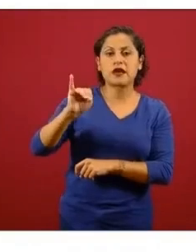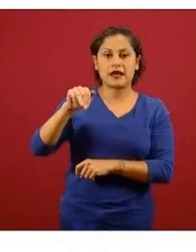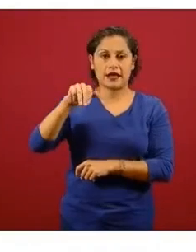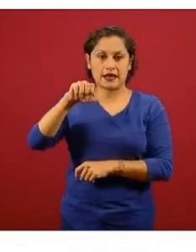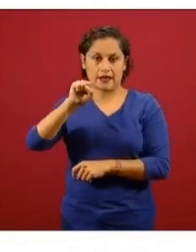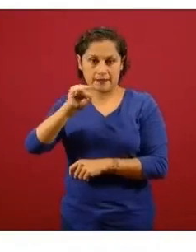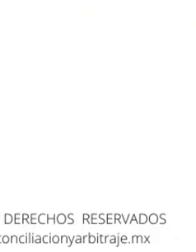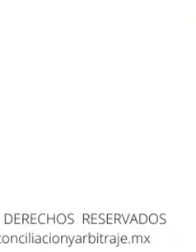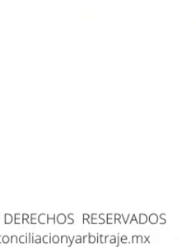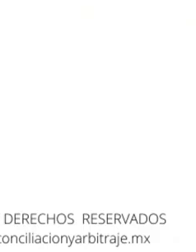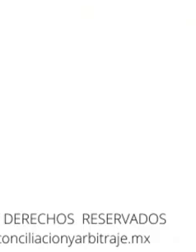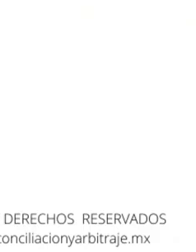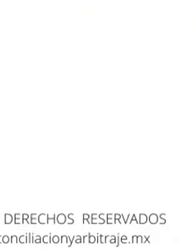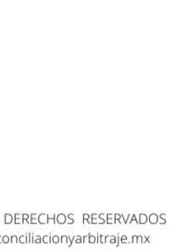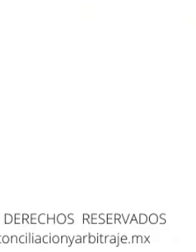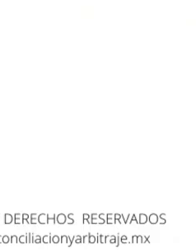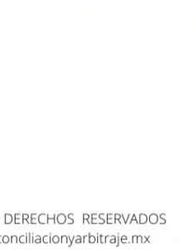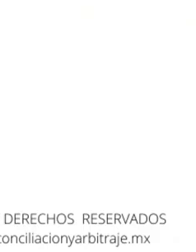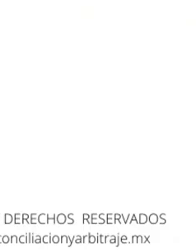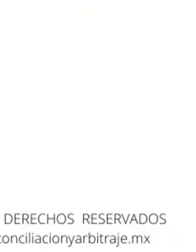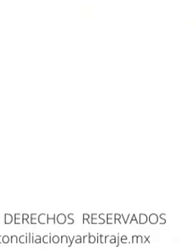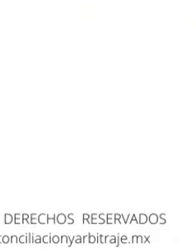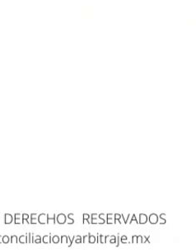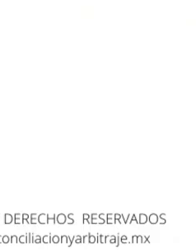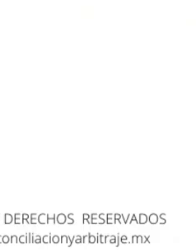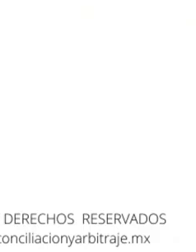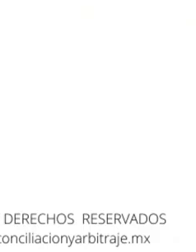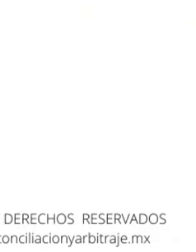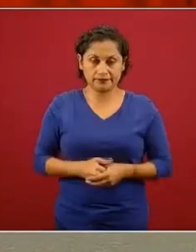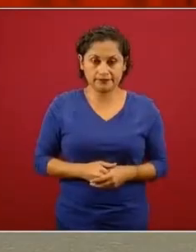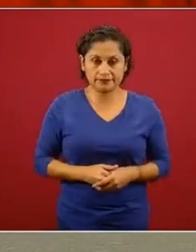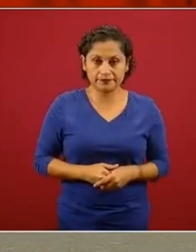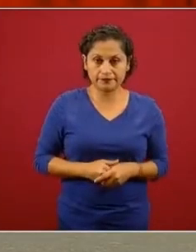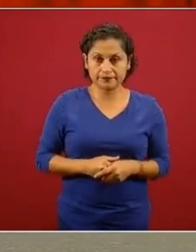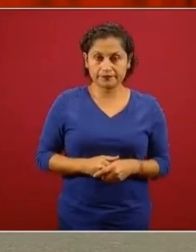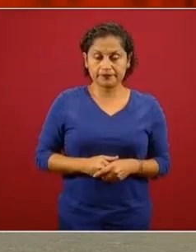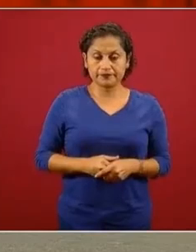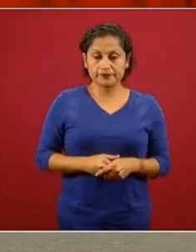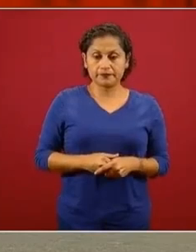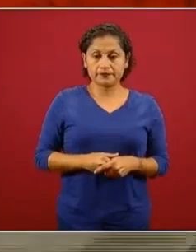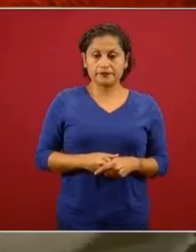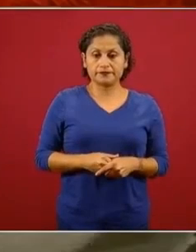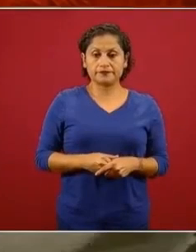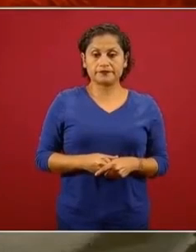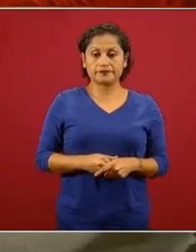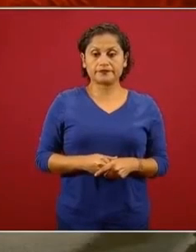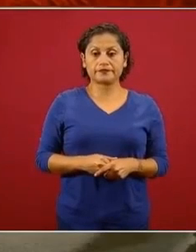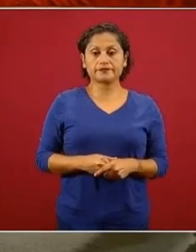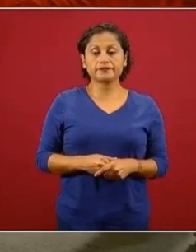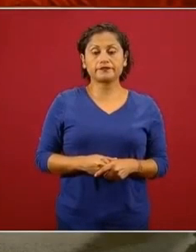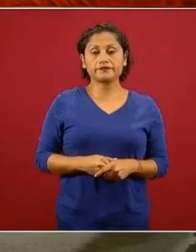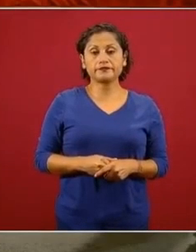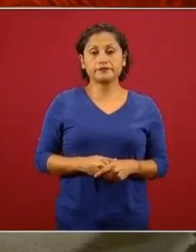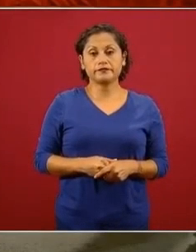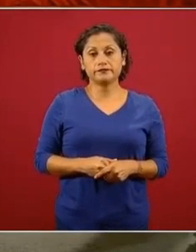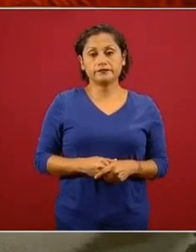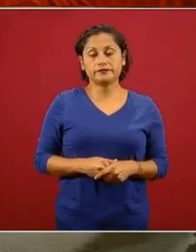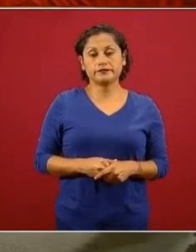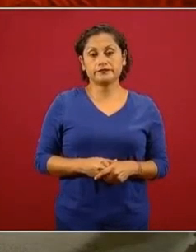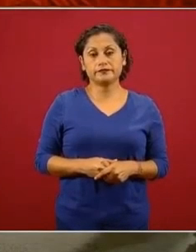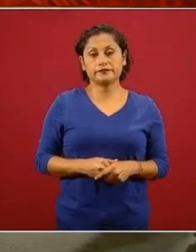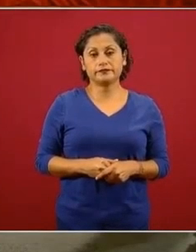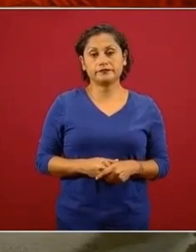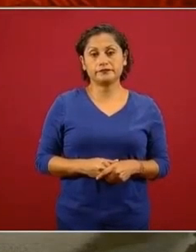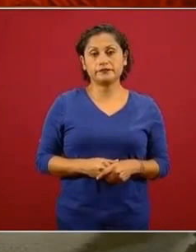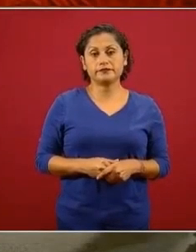Instituto Mexicano del Seguro Social. Ahora, también